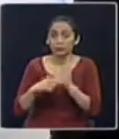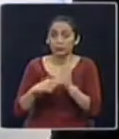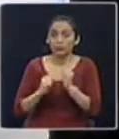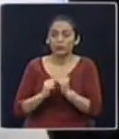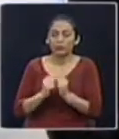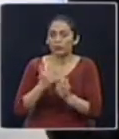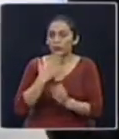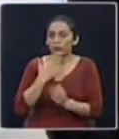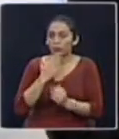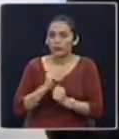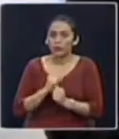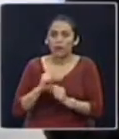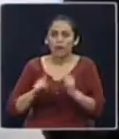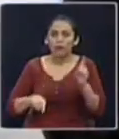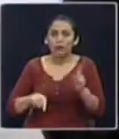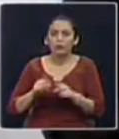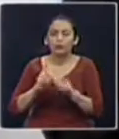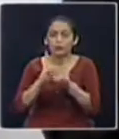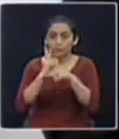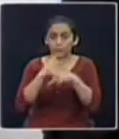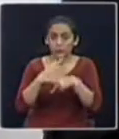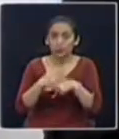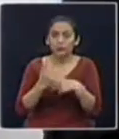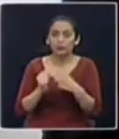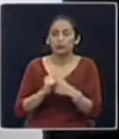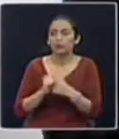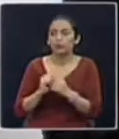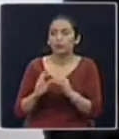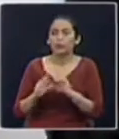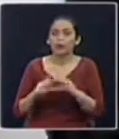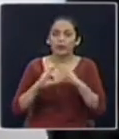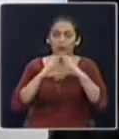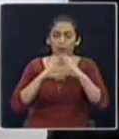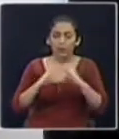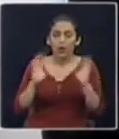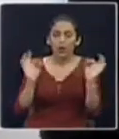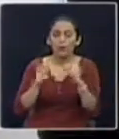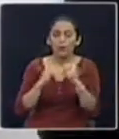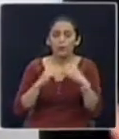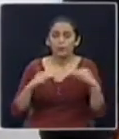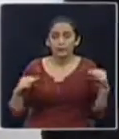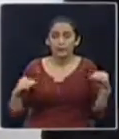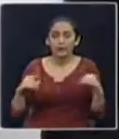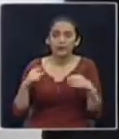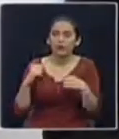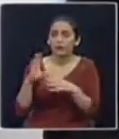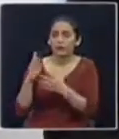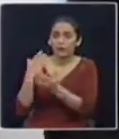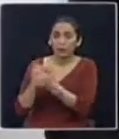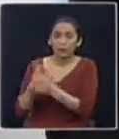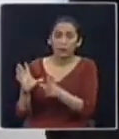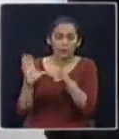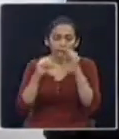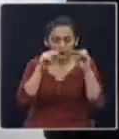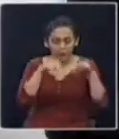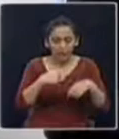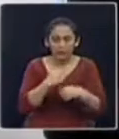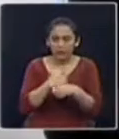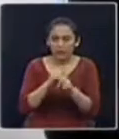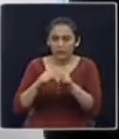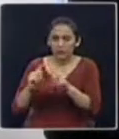eliminar para bienes de capital y materias primas e insumos para la producción de inmediato el impuesto a salida de divisas